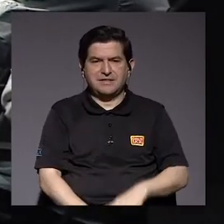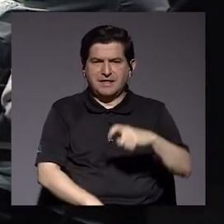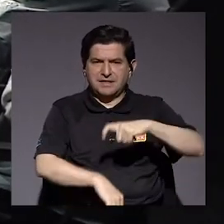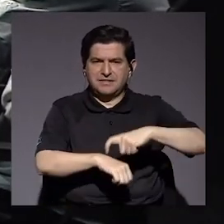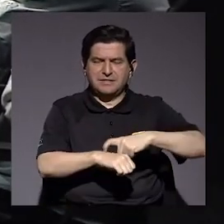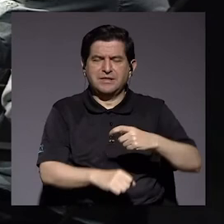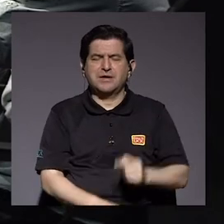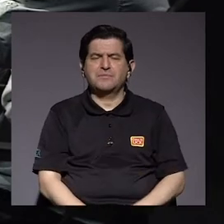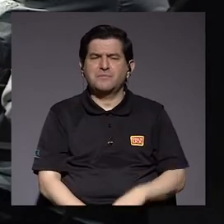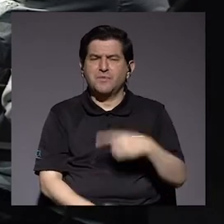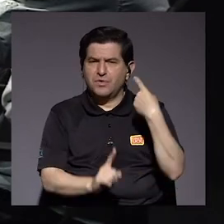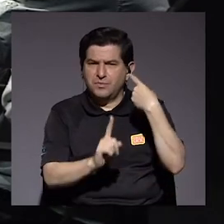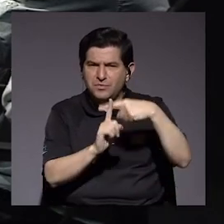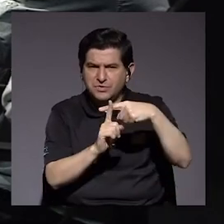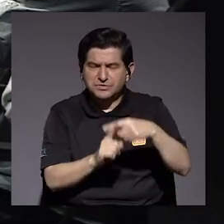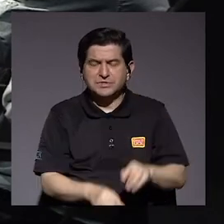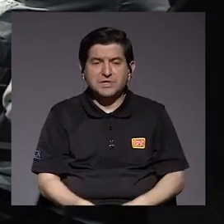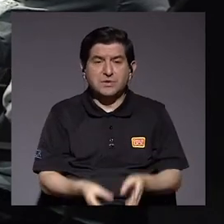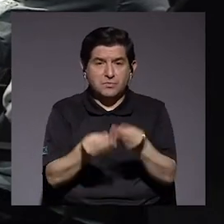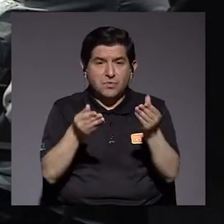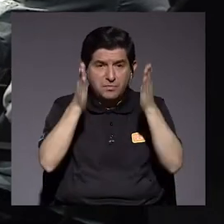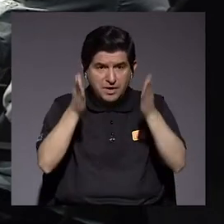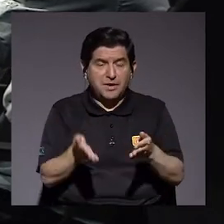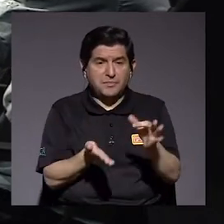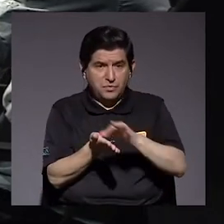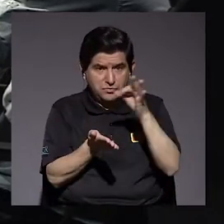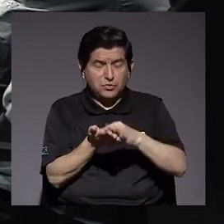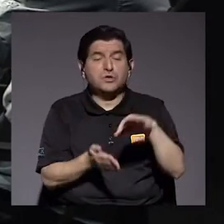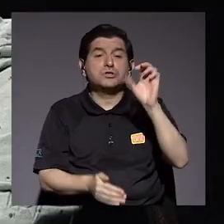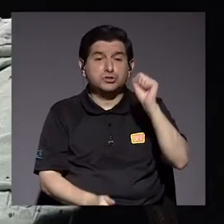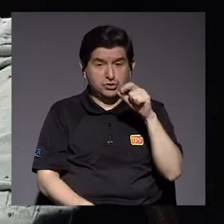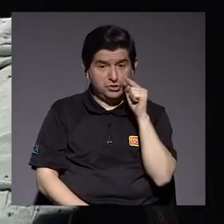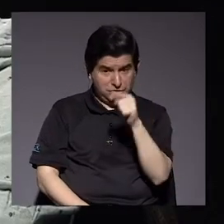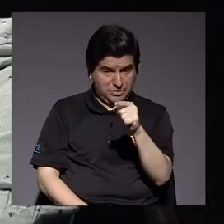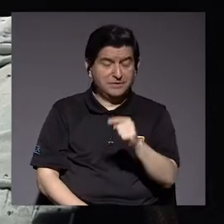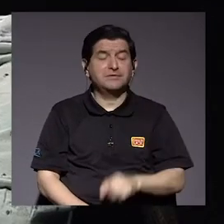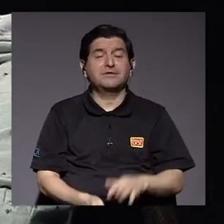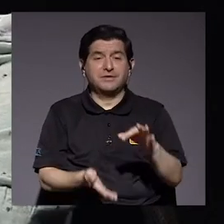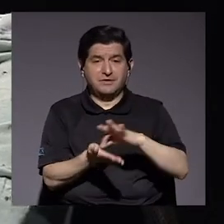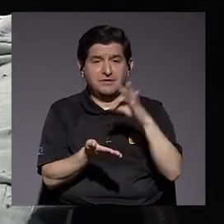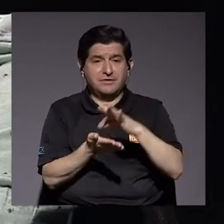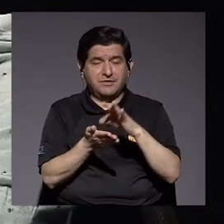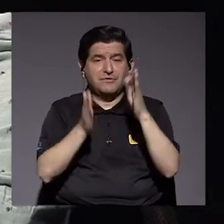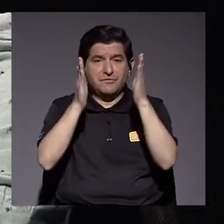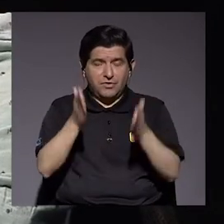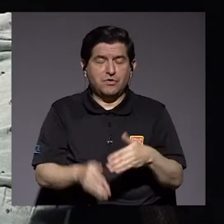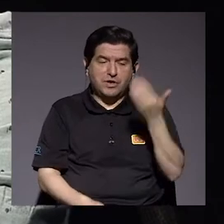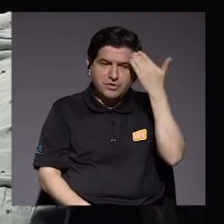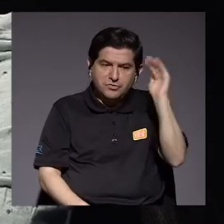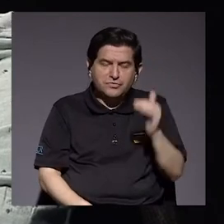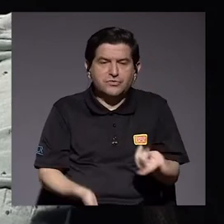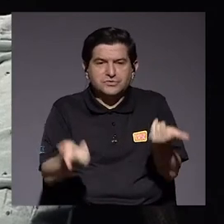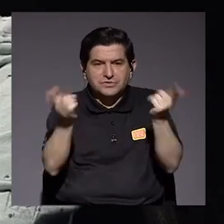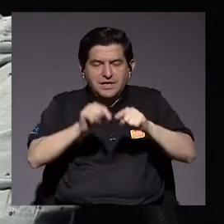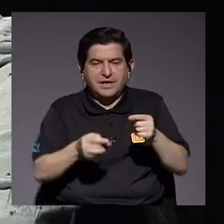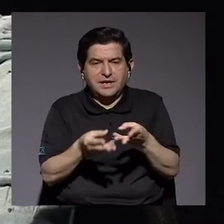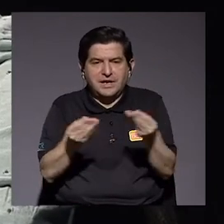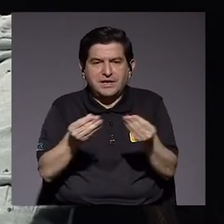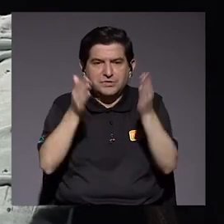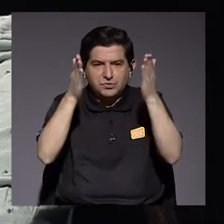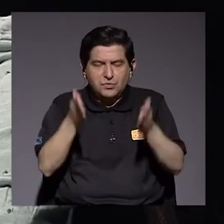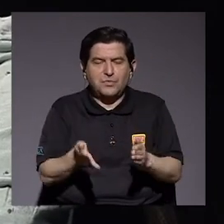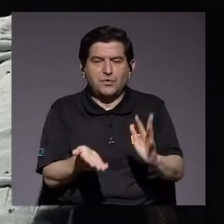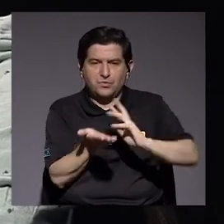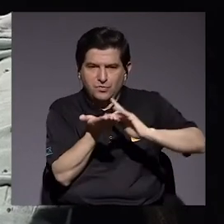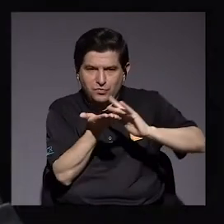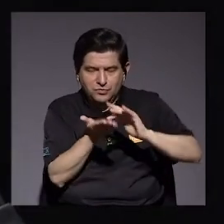los agricultores? Para los frijoleros, sí. Para los frijoleros. Por lo menos, y no sé de los productores de arroz en este caso, pero los frijoleros sí han tenido un tiempo de